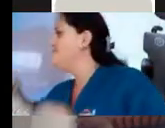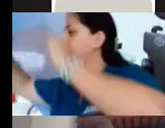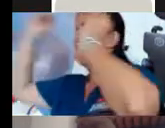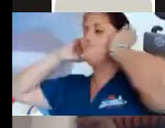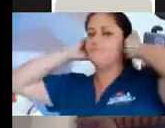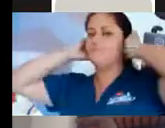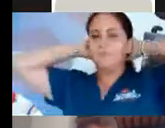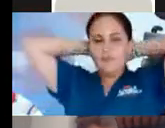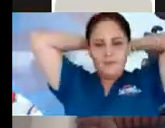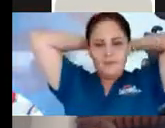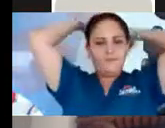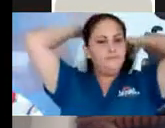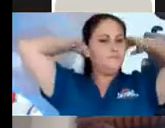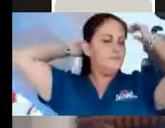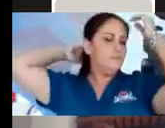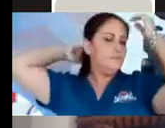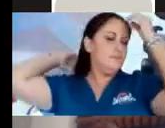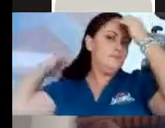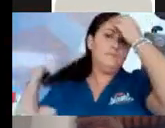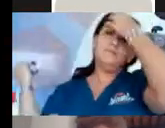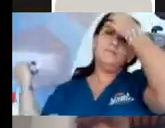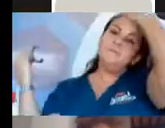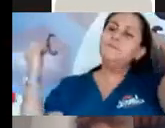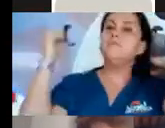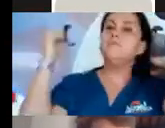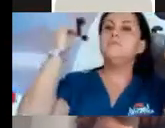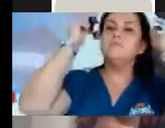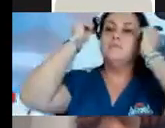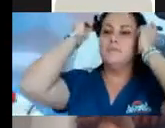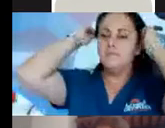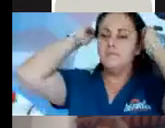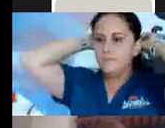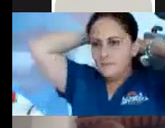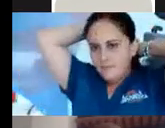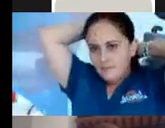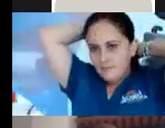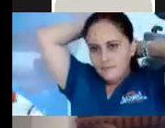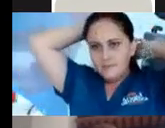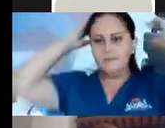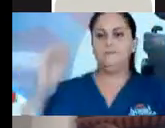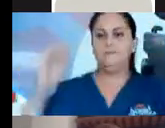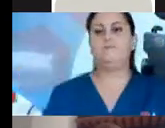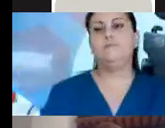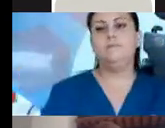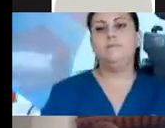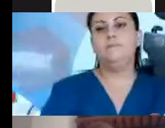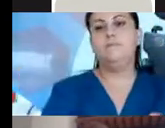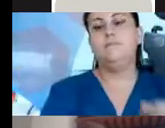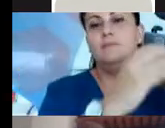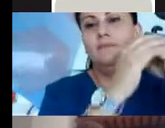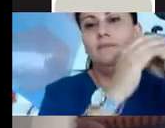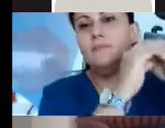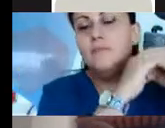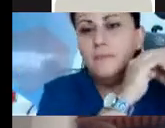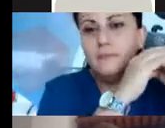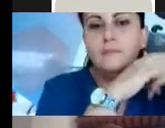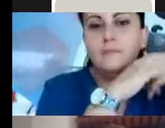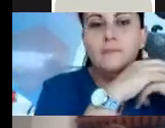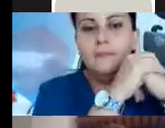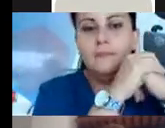la espasticidad del sujeto porque ese espaldar está en constante movimiento. Entonces, el dato de María Amalia es muy bueno porque en este